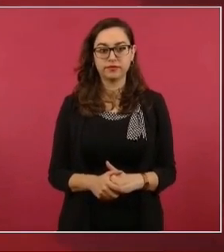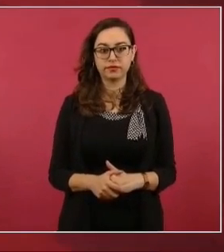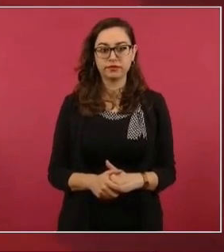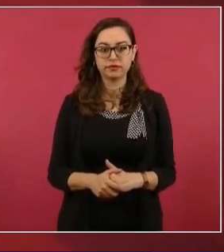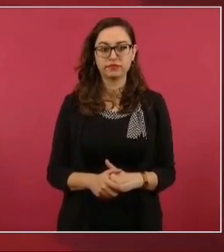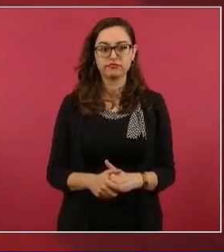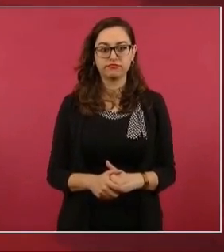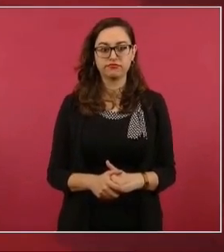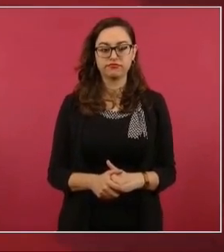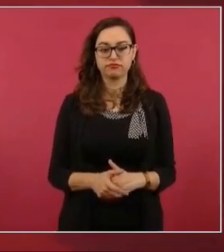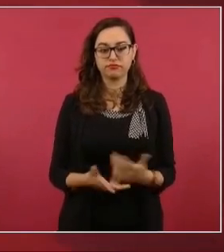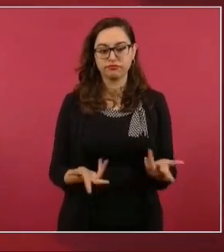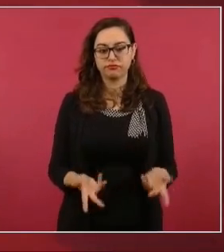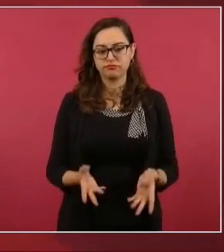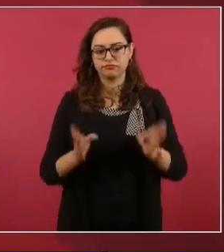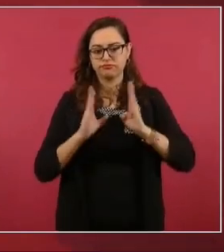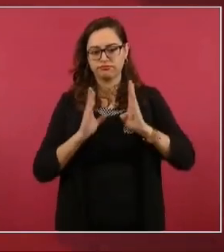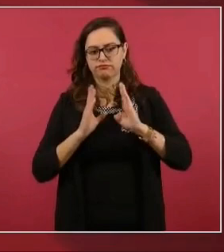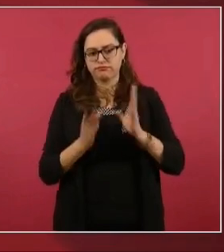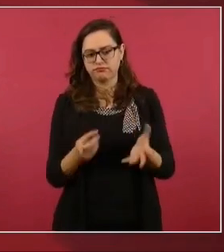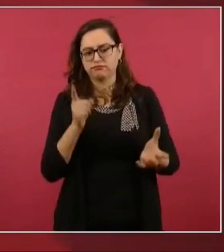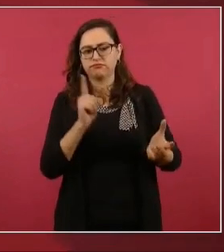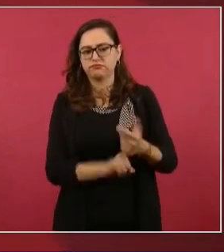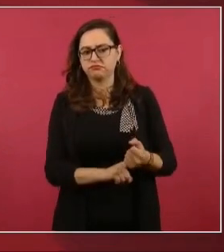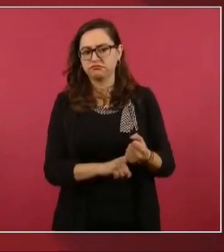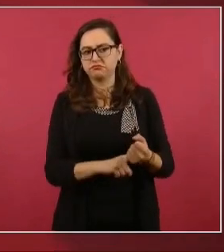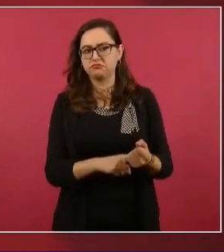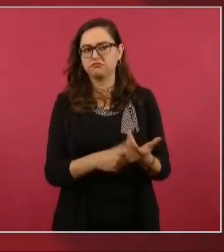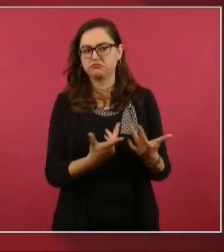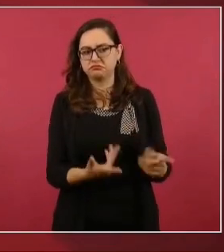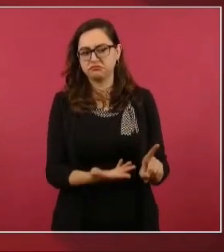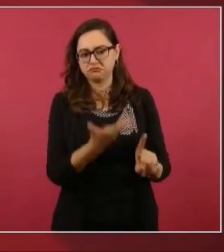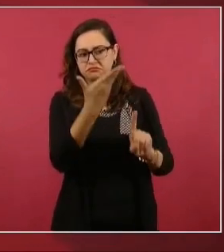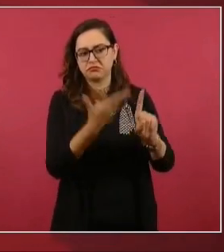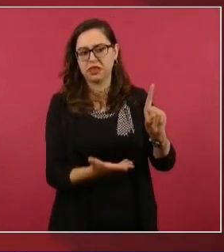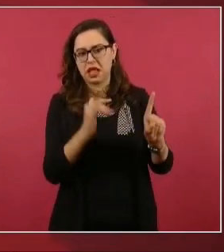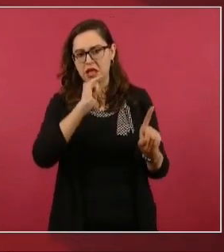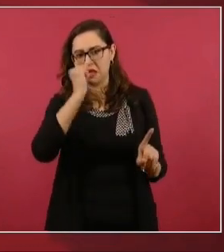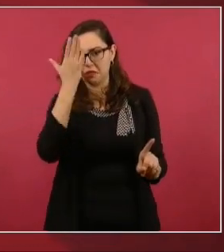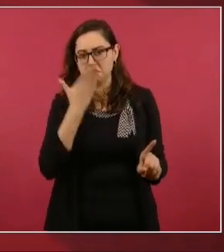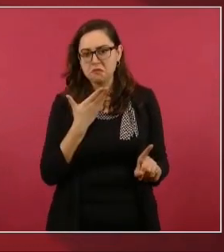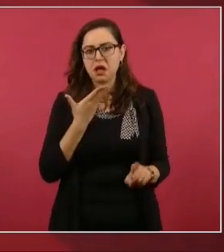cómo los veían al interior del ejército.